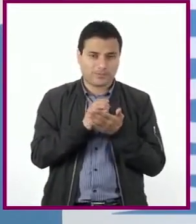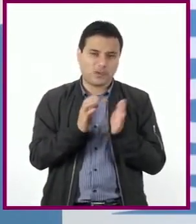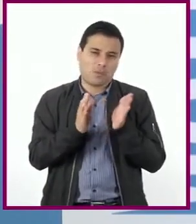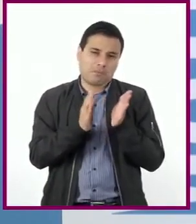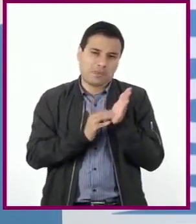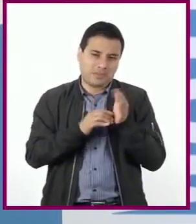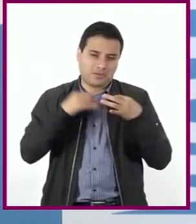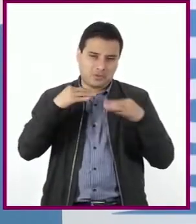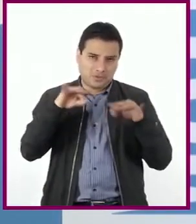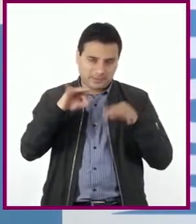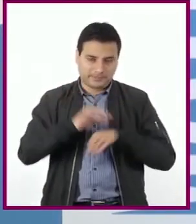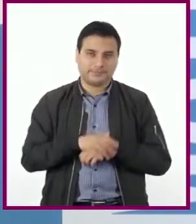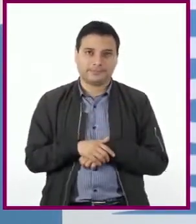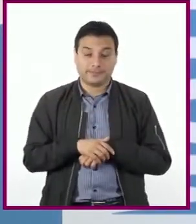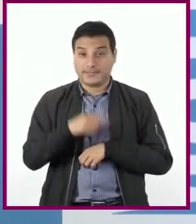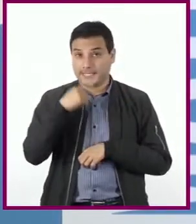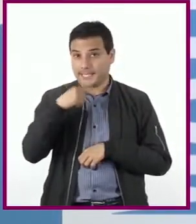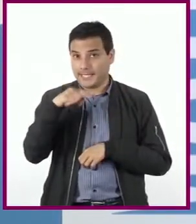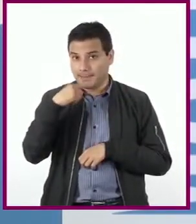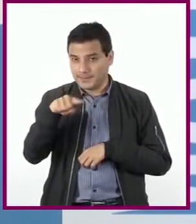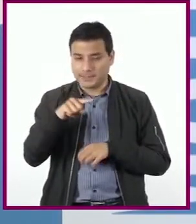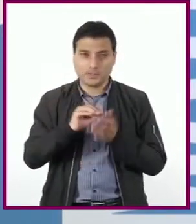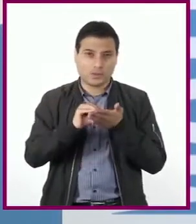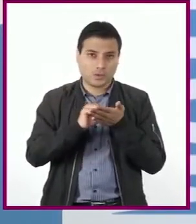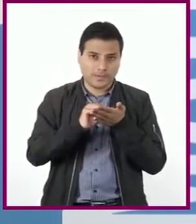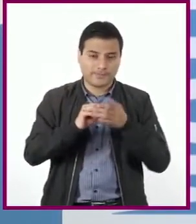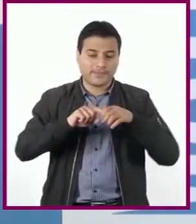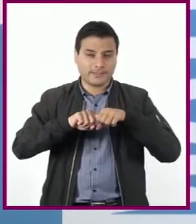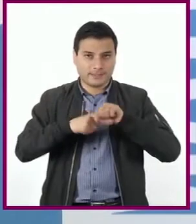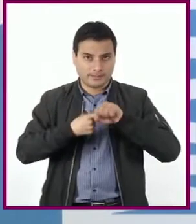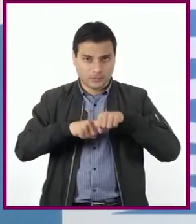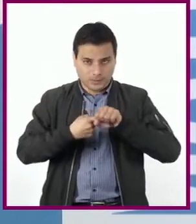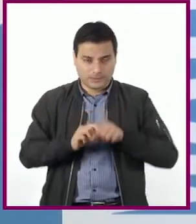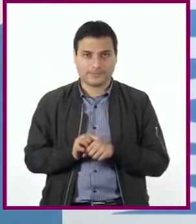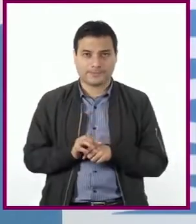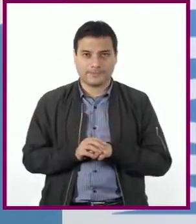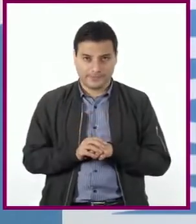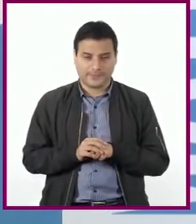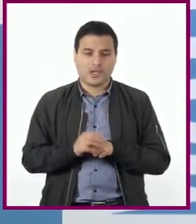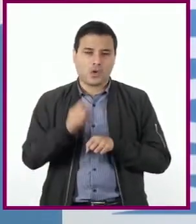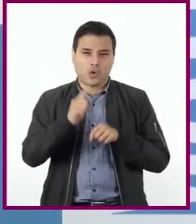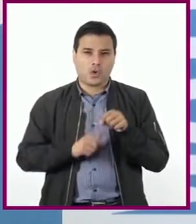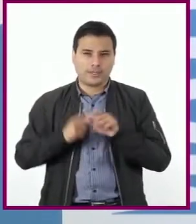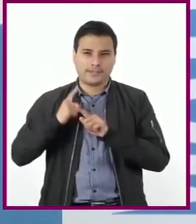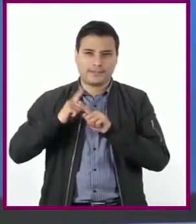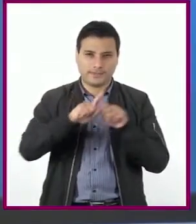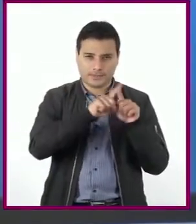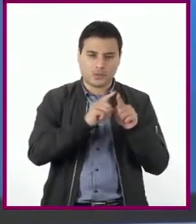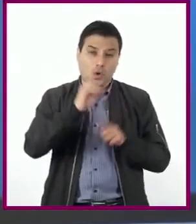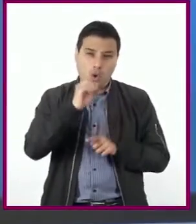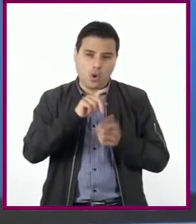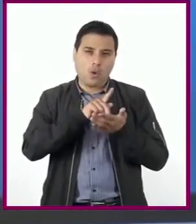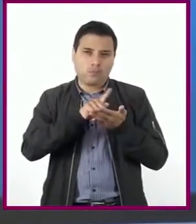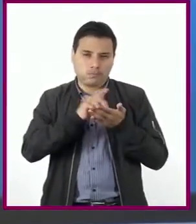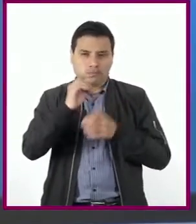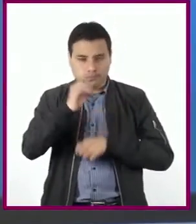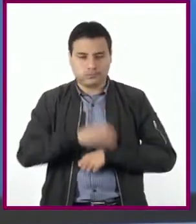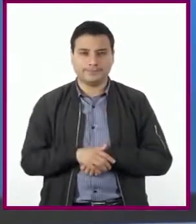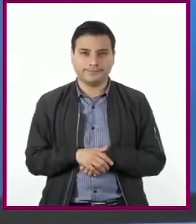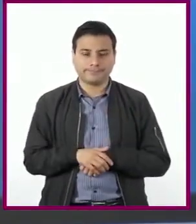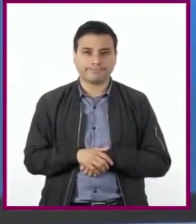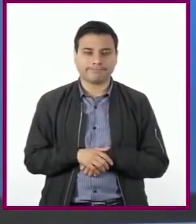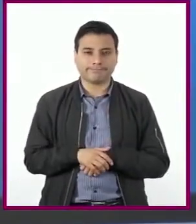para tomar notas, lápiz, goma y sacapuntas, lápices de colores o plumones. Hablando